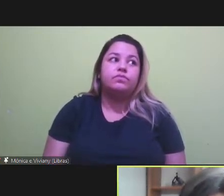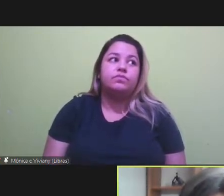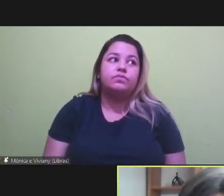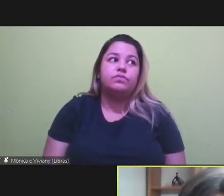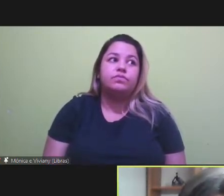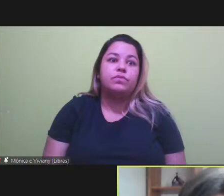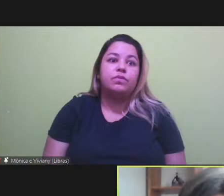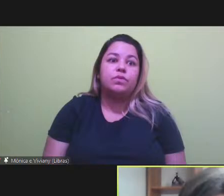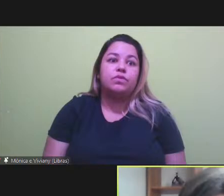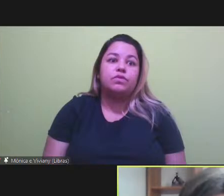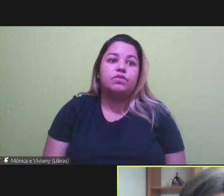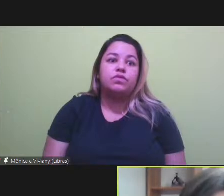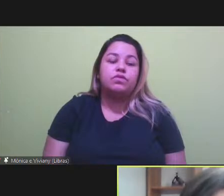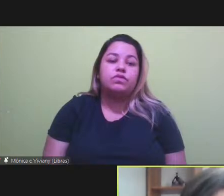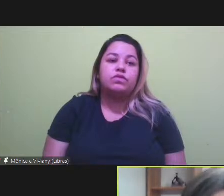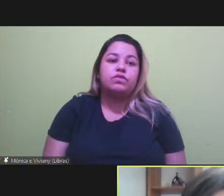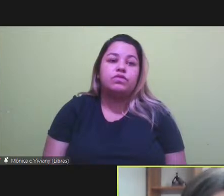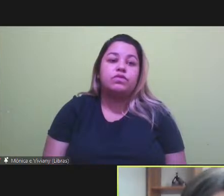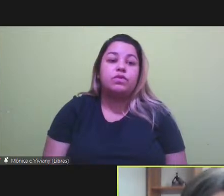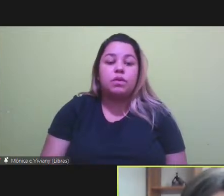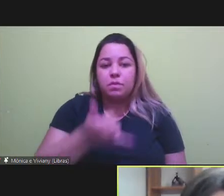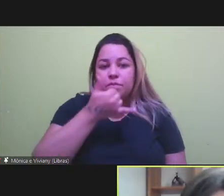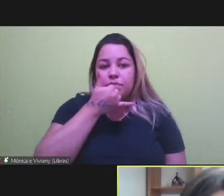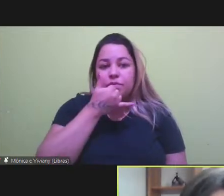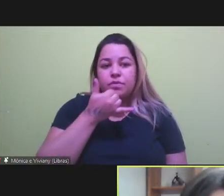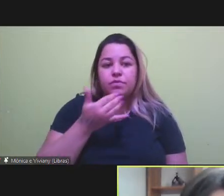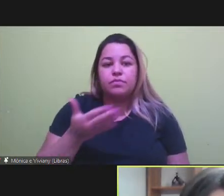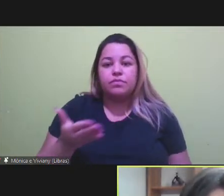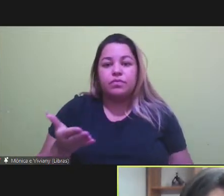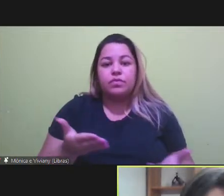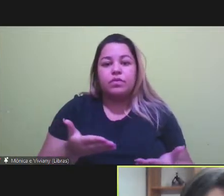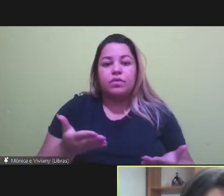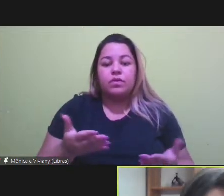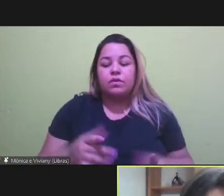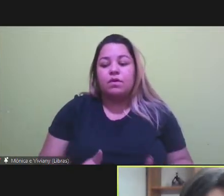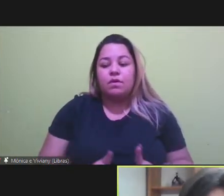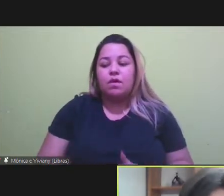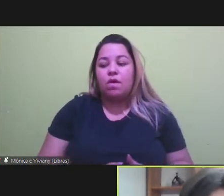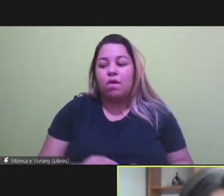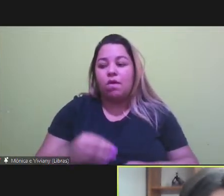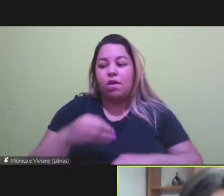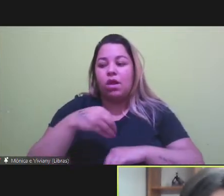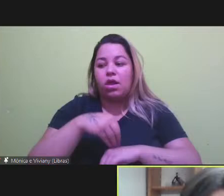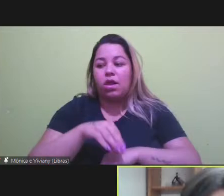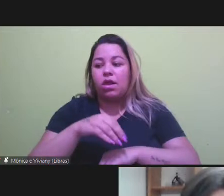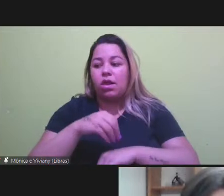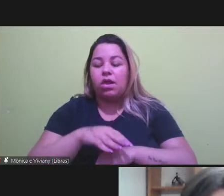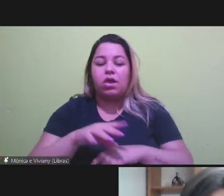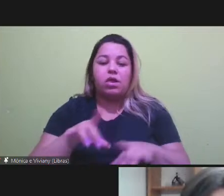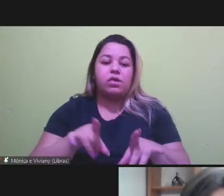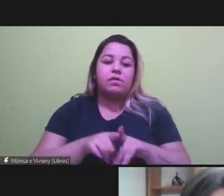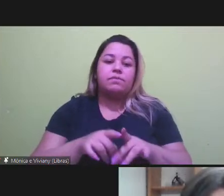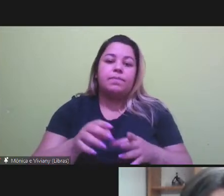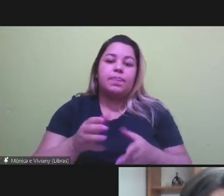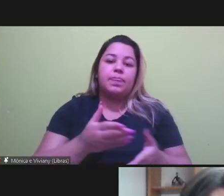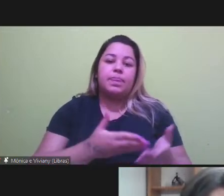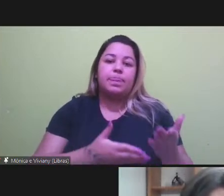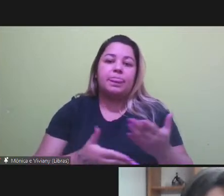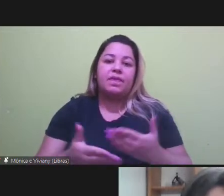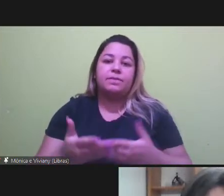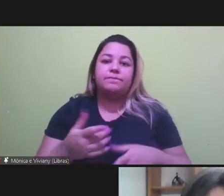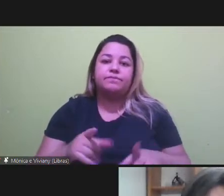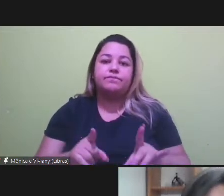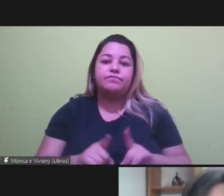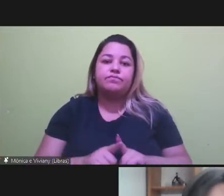Perdonad, pero pensaba que estaba compartiendo la... I thought I had been sharing the full